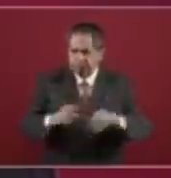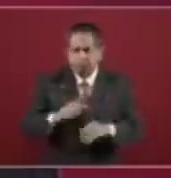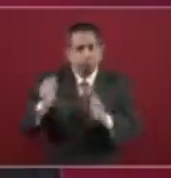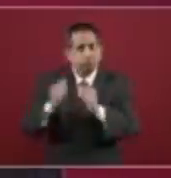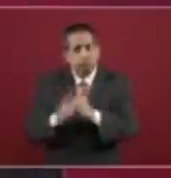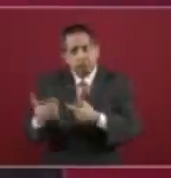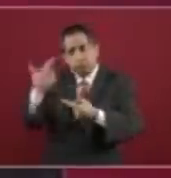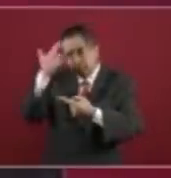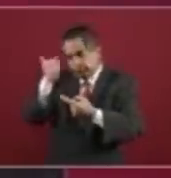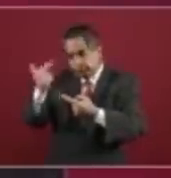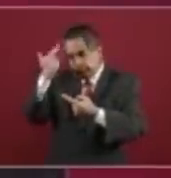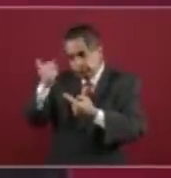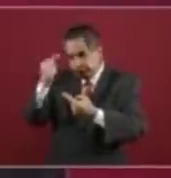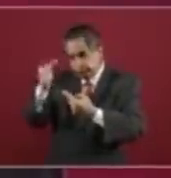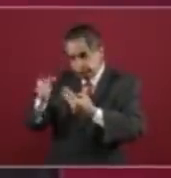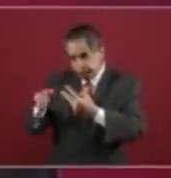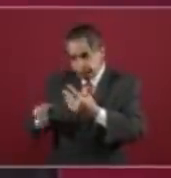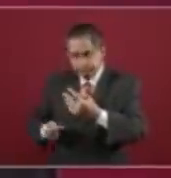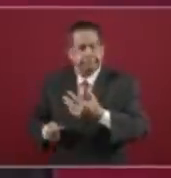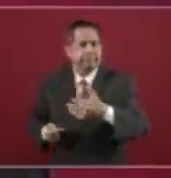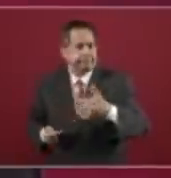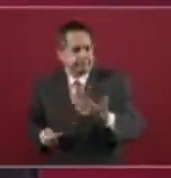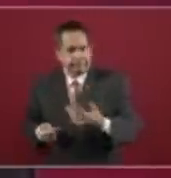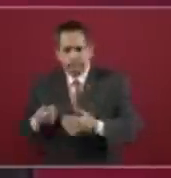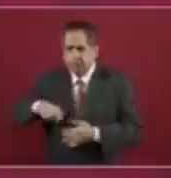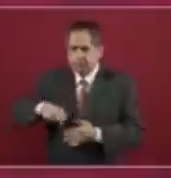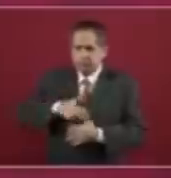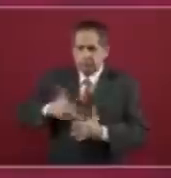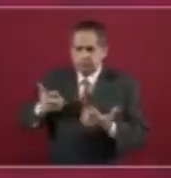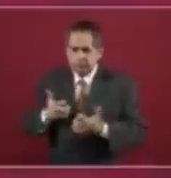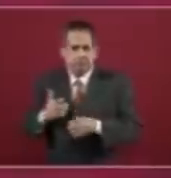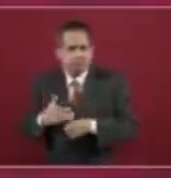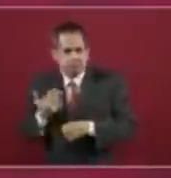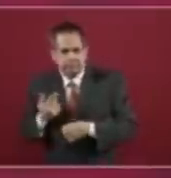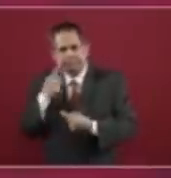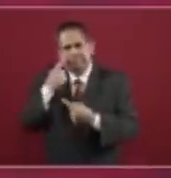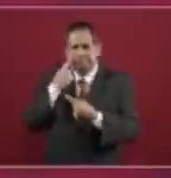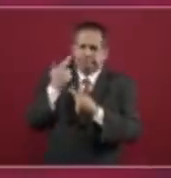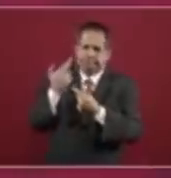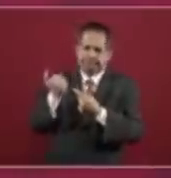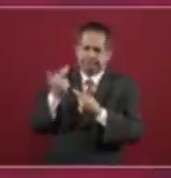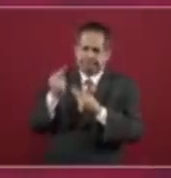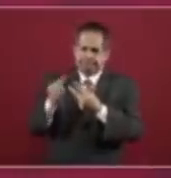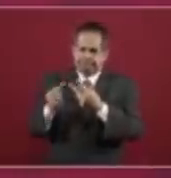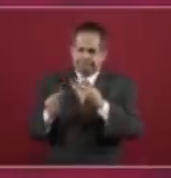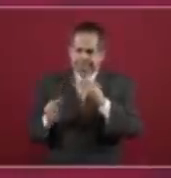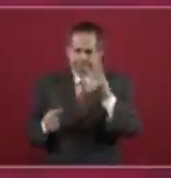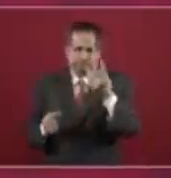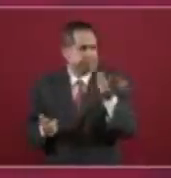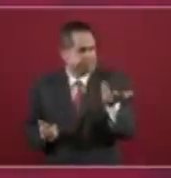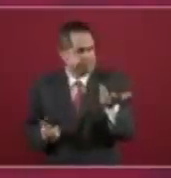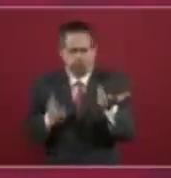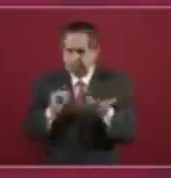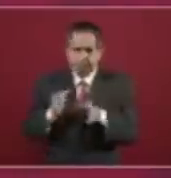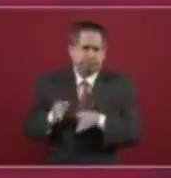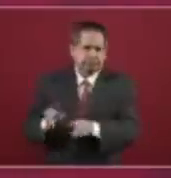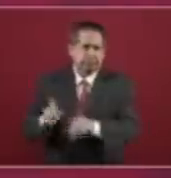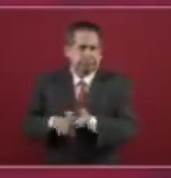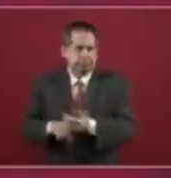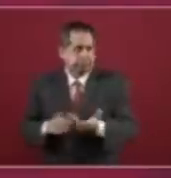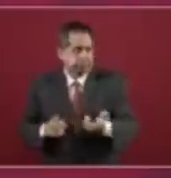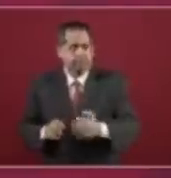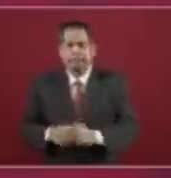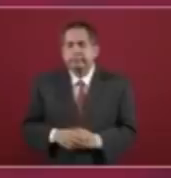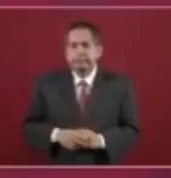argumentar del por qué hacemos las cosas de una forma o de otra.